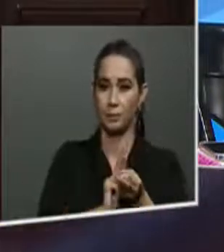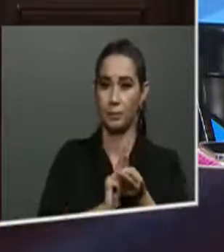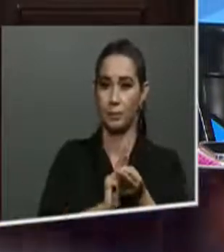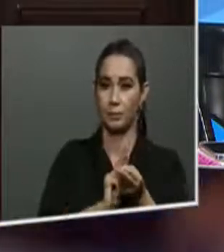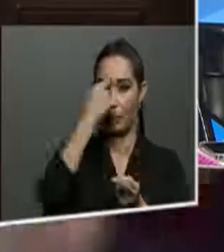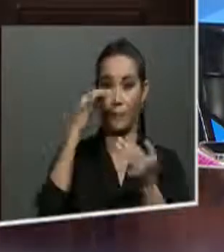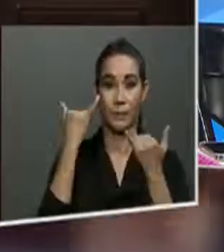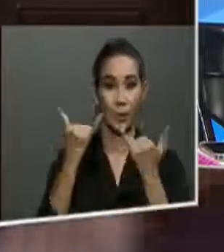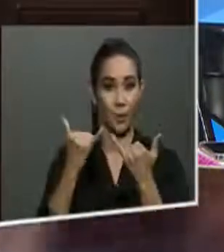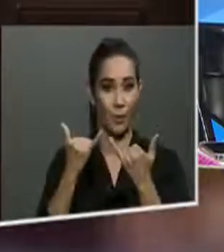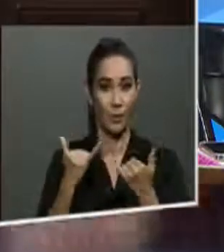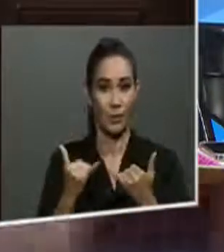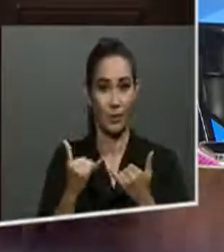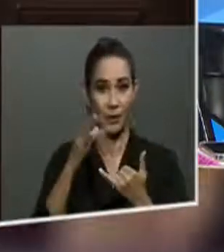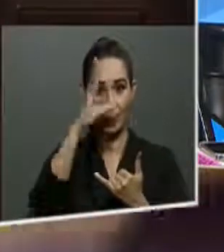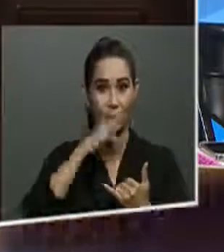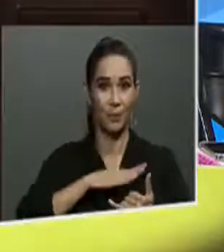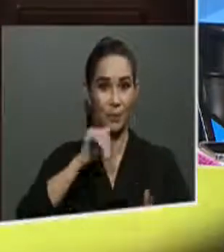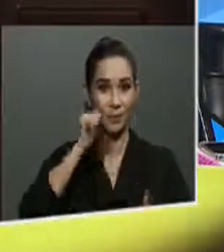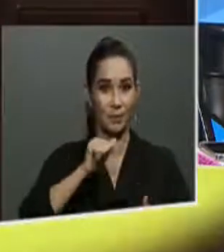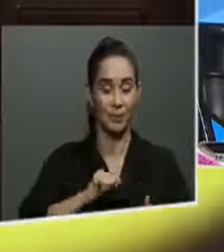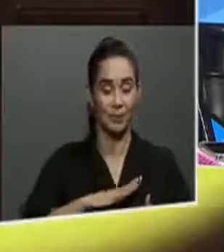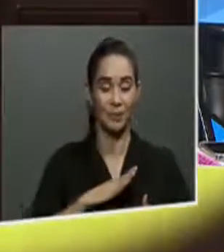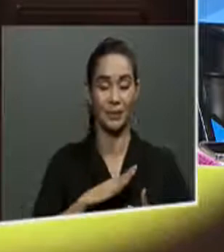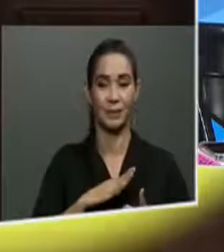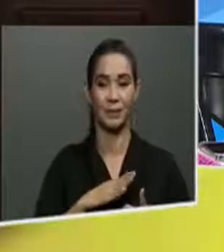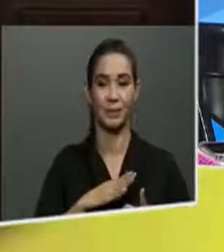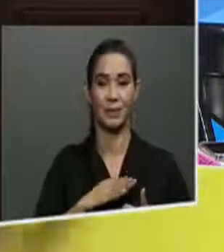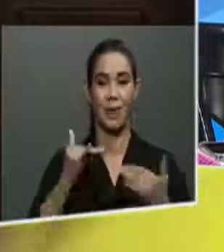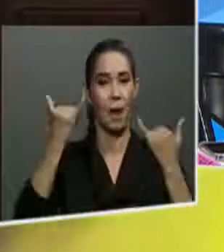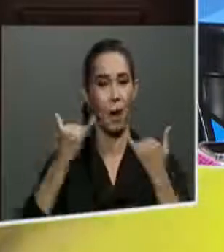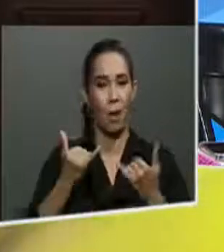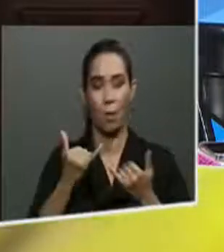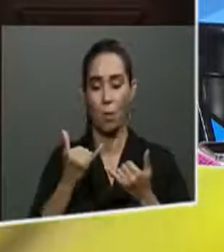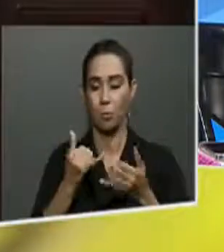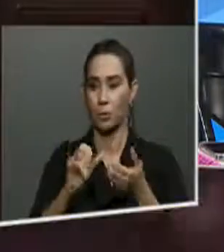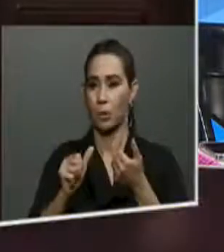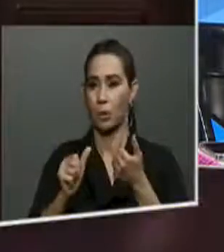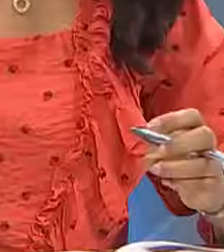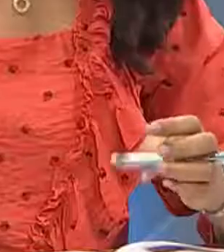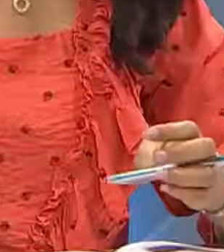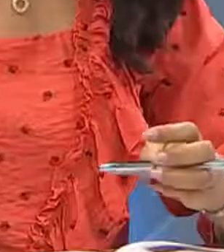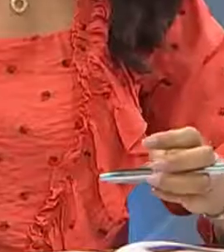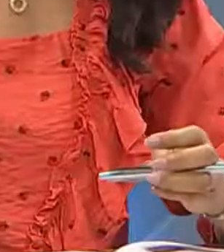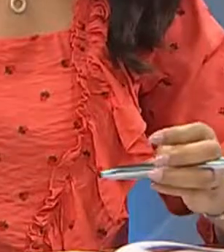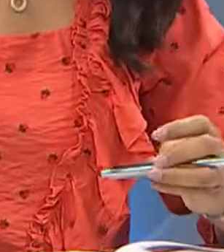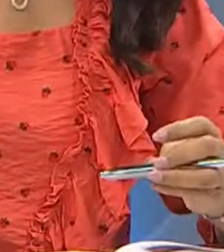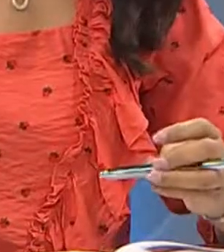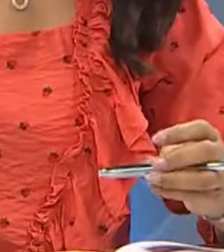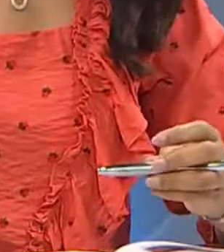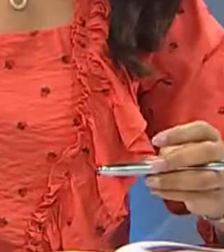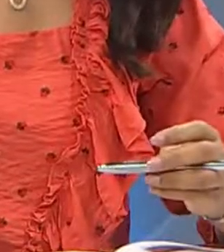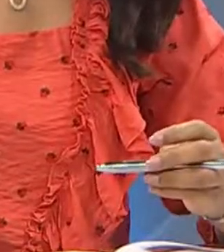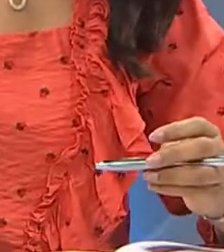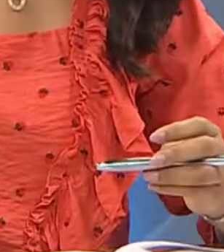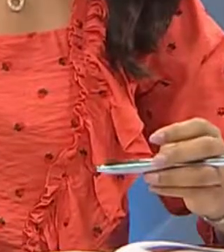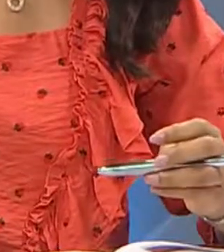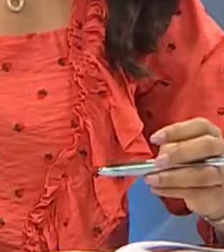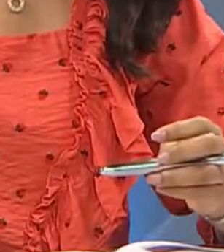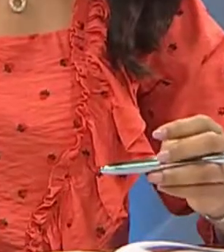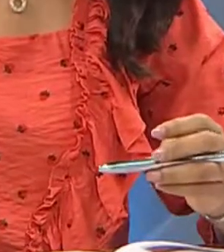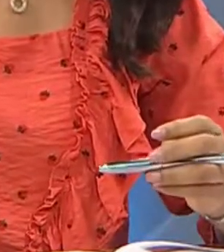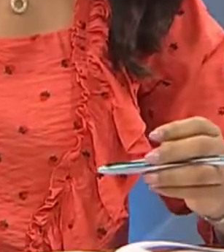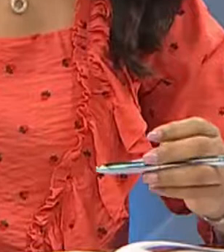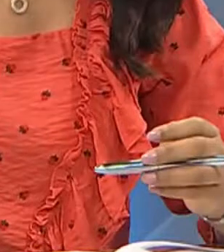monto digno y creo que son de justicia y es de dignidad para esas personas que